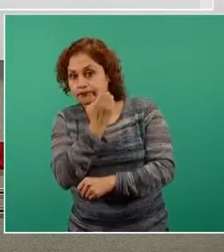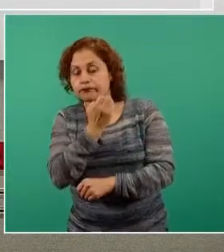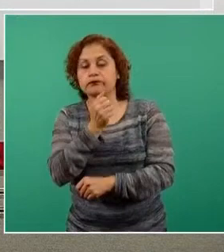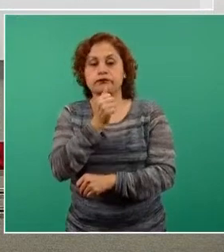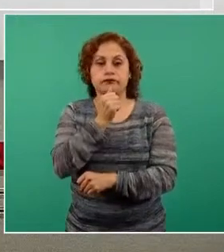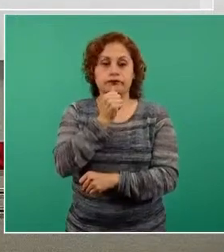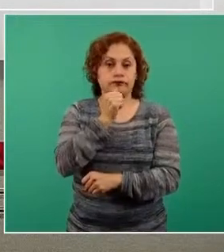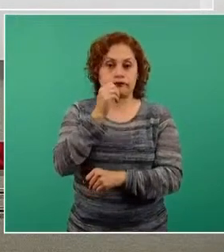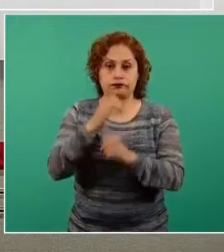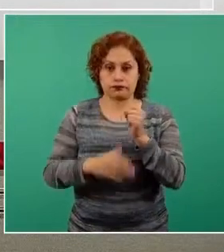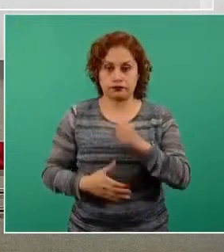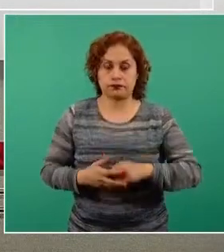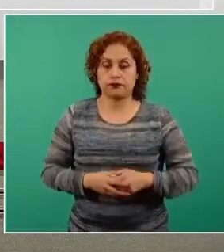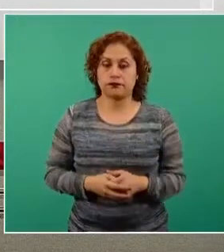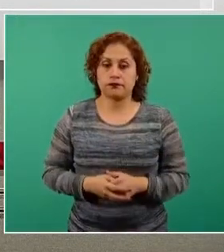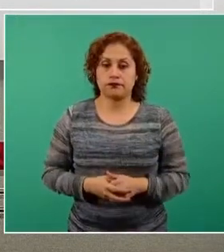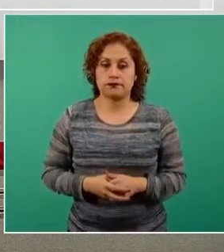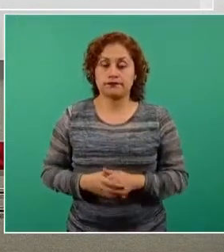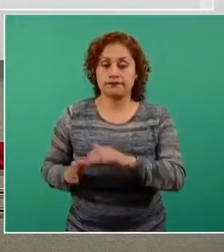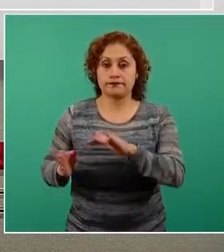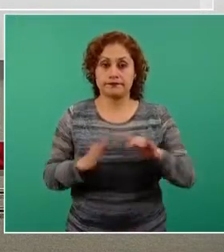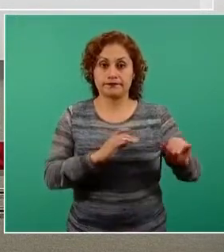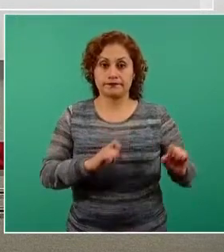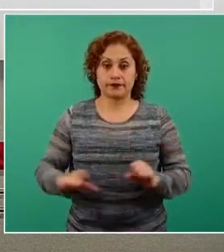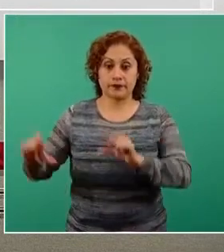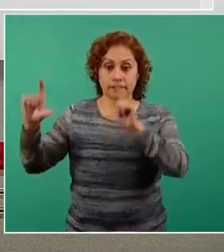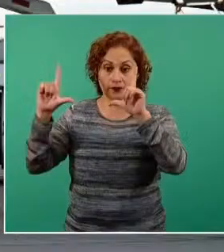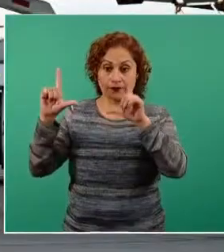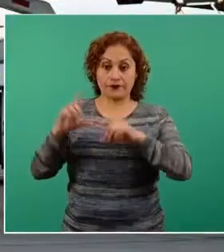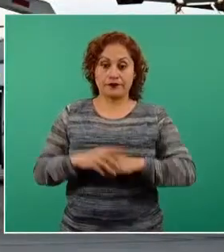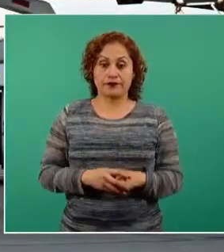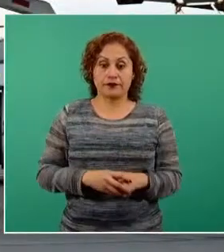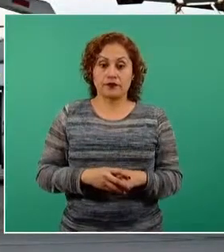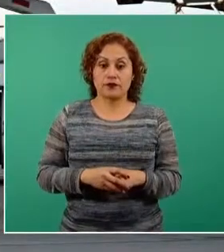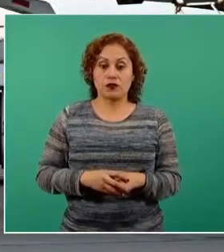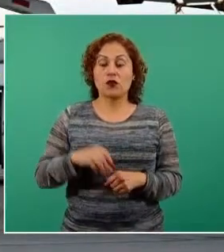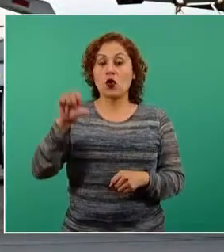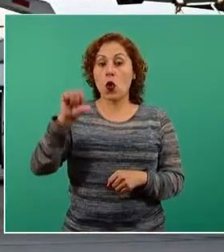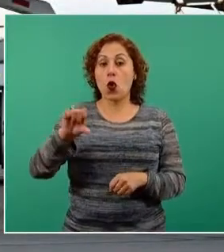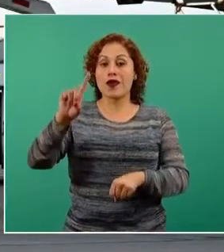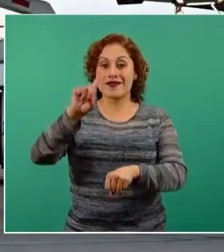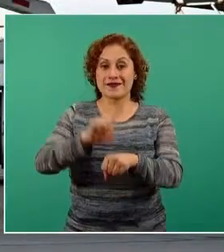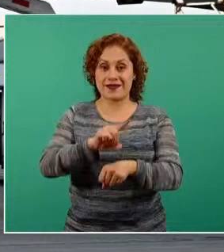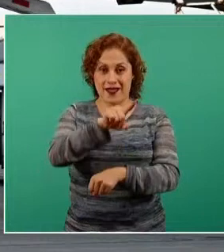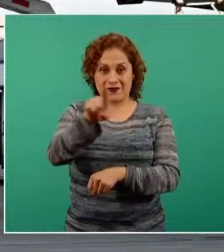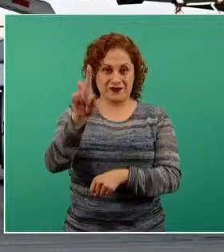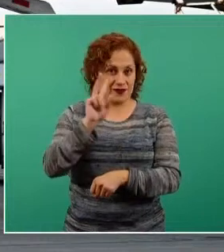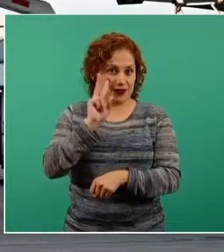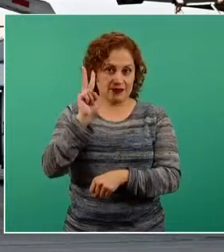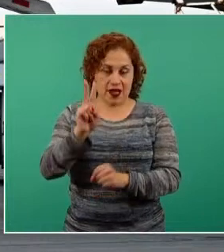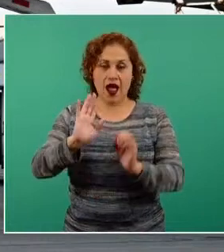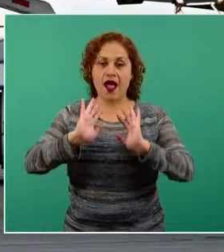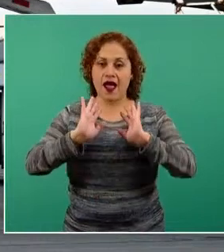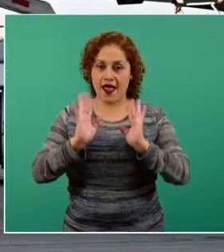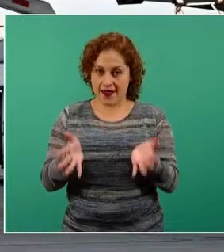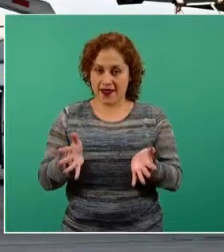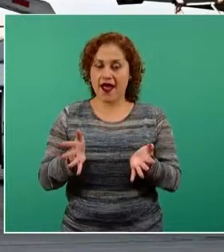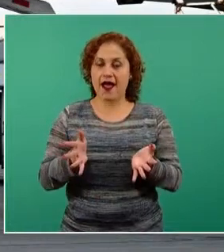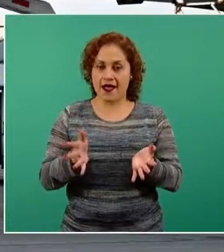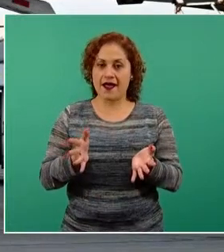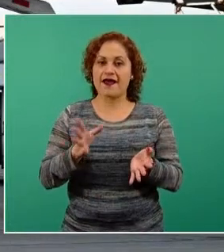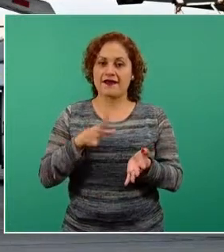la siguiente diapositiva, recordamos el día de hoy, y esto lo vieron también de seguro ya ustedes a través de